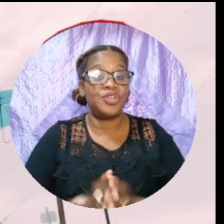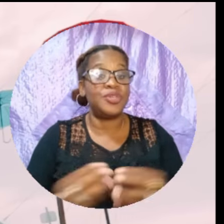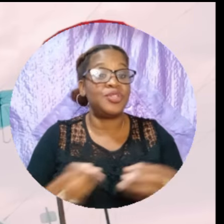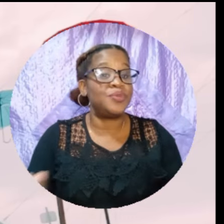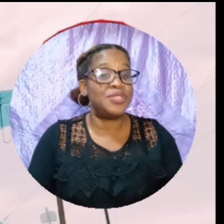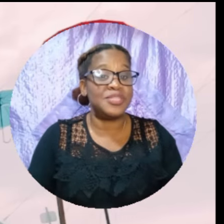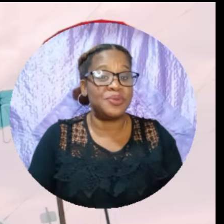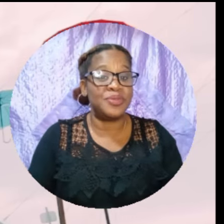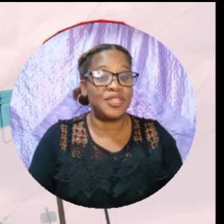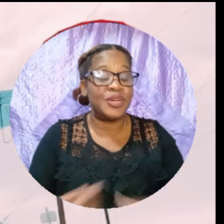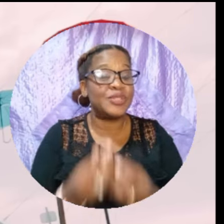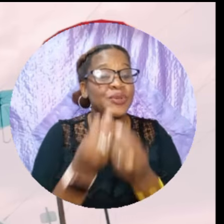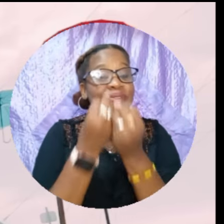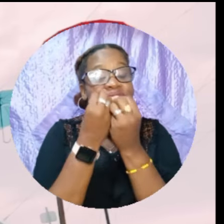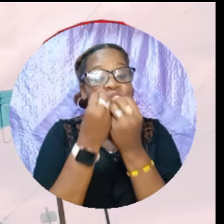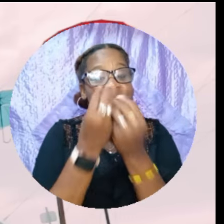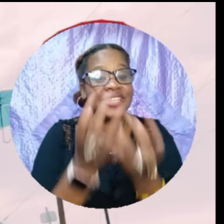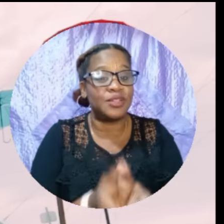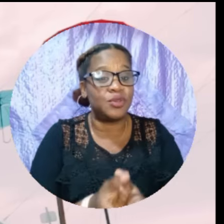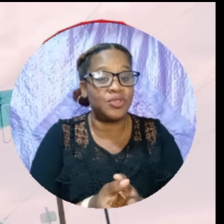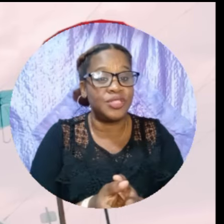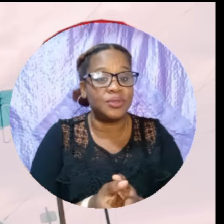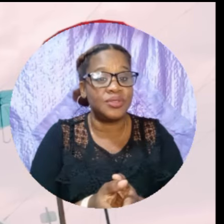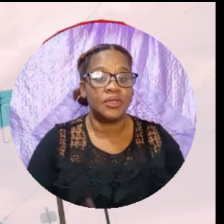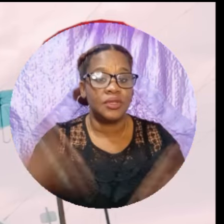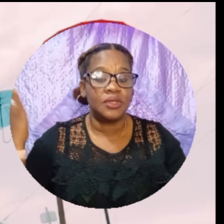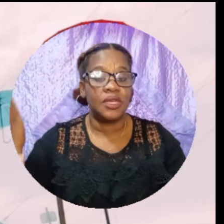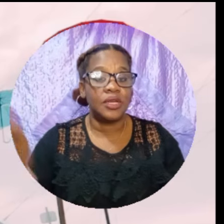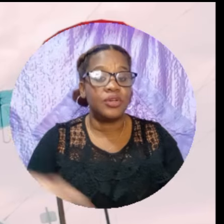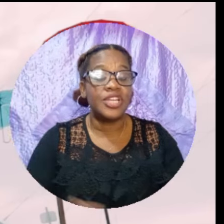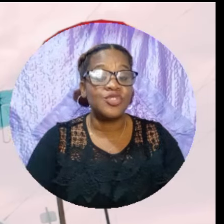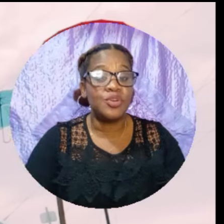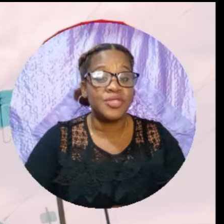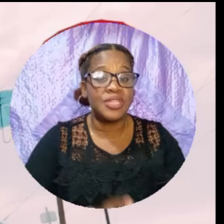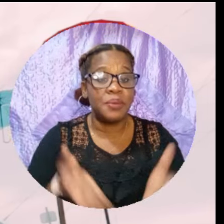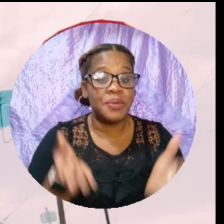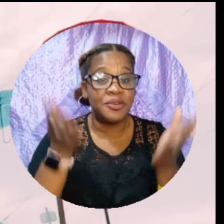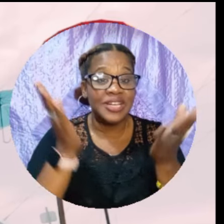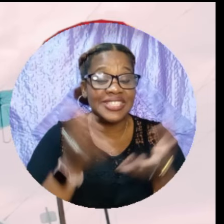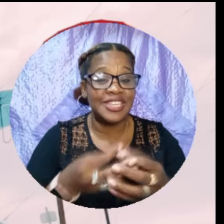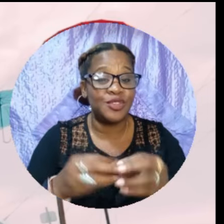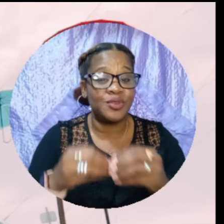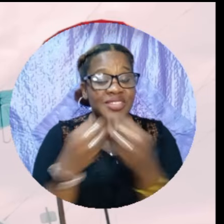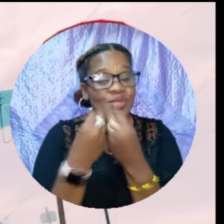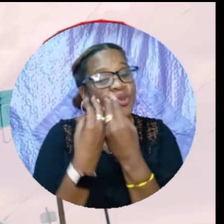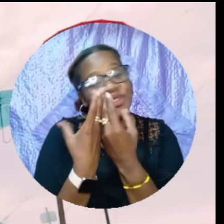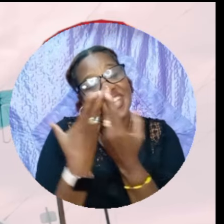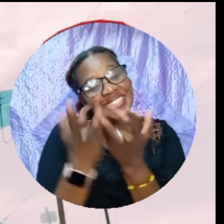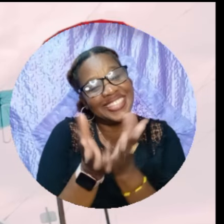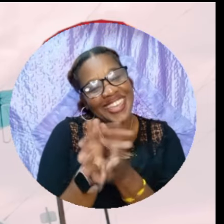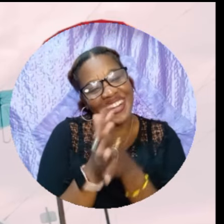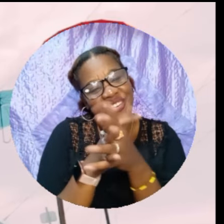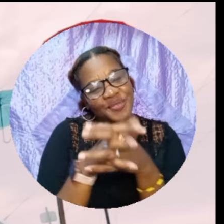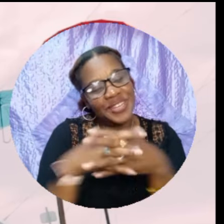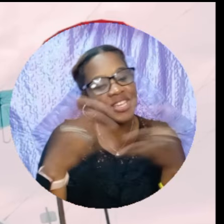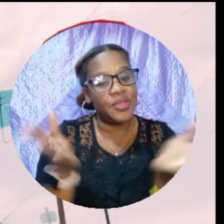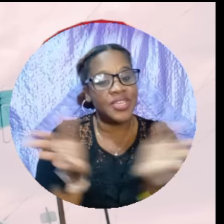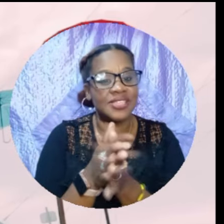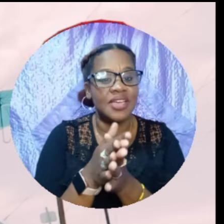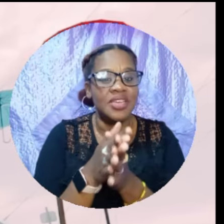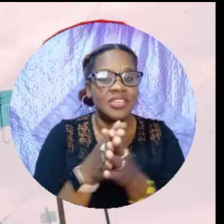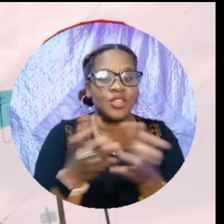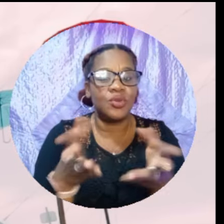reconocido, lo he visto en muchísimos videos, estos lugares tan coloridos. El color azul, como siempre, prevaleciendo, es un color tan tierno. Miren